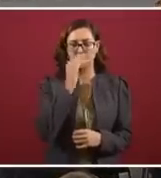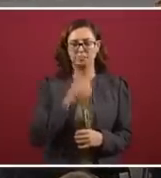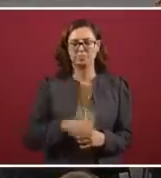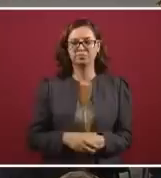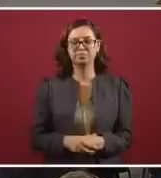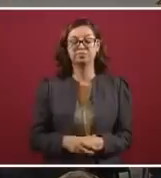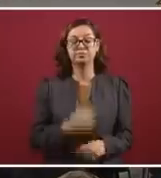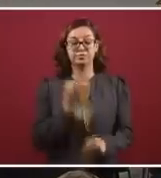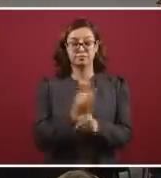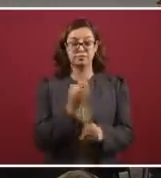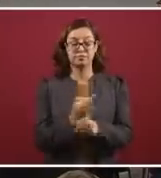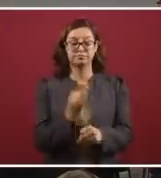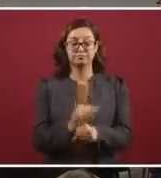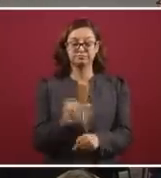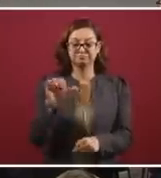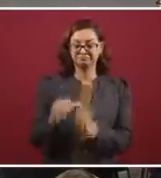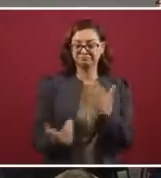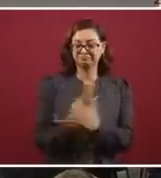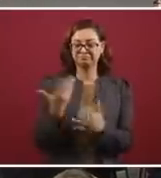conferencia